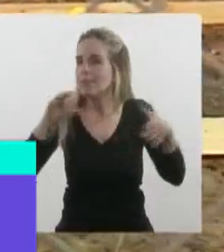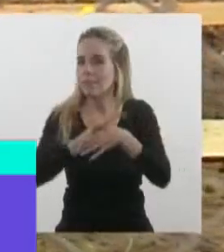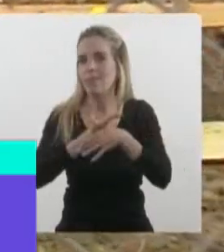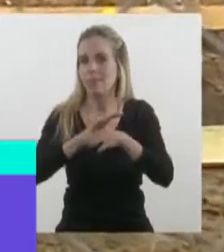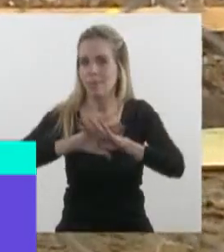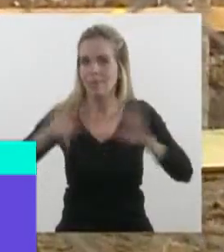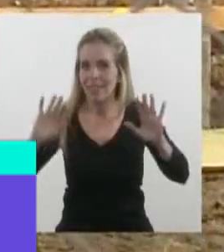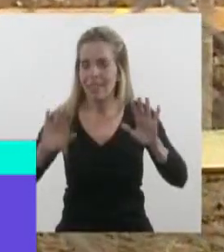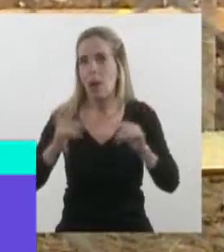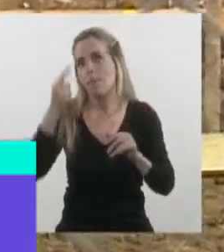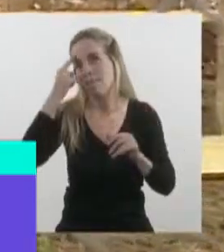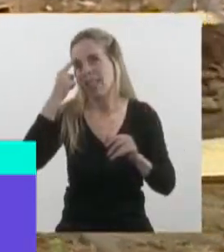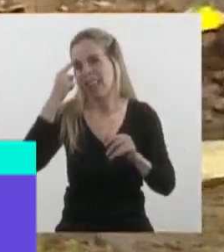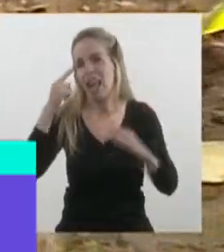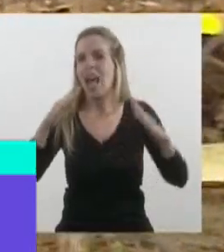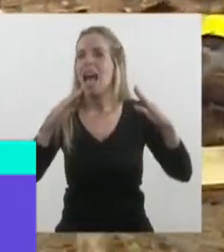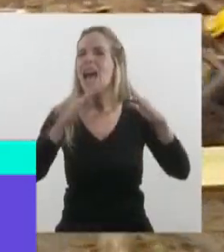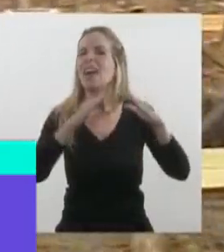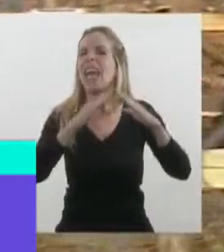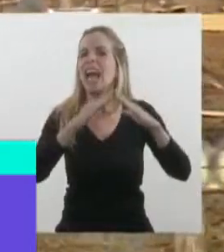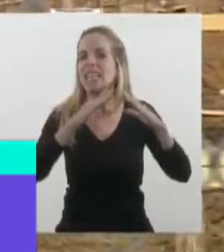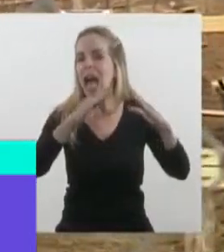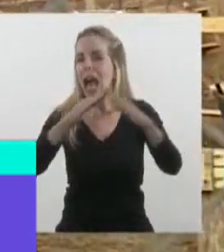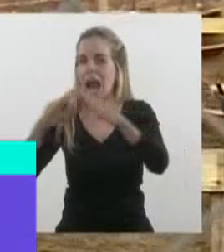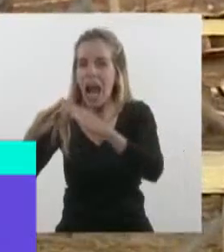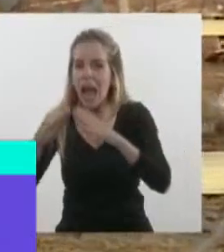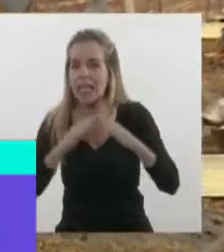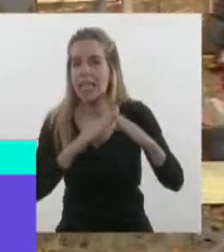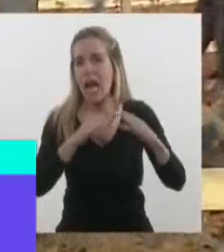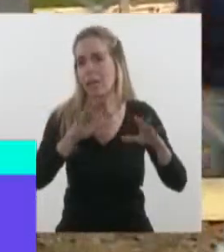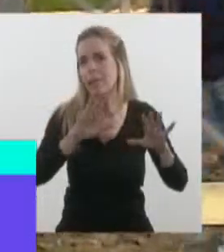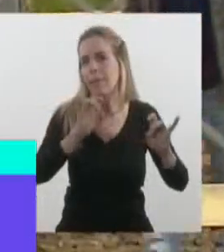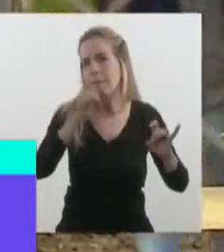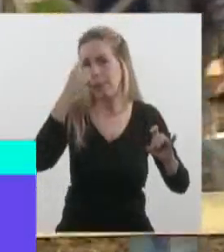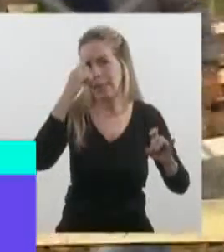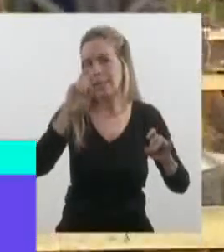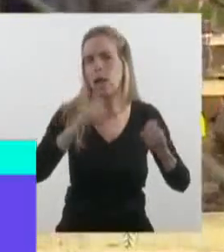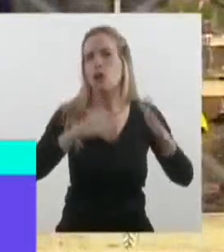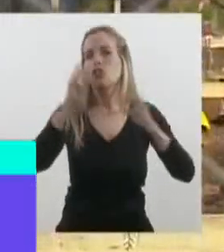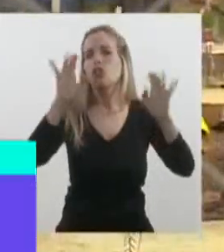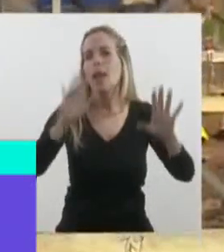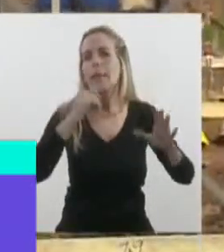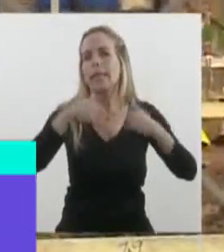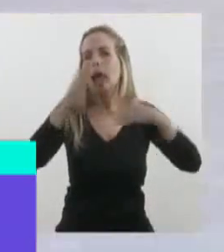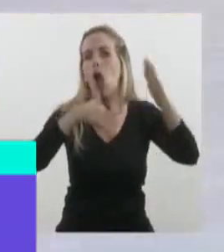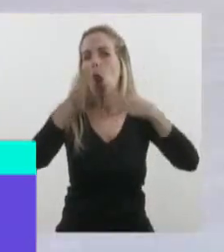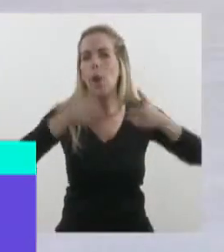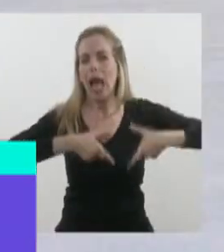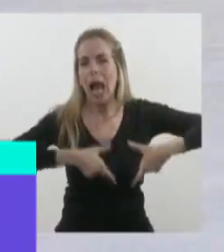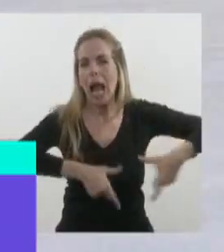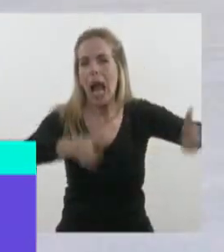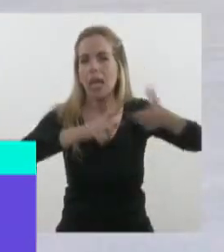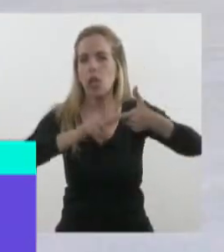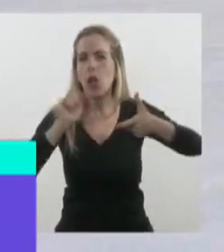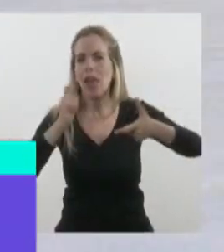quede la vivienda dentro de la vorágine de los acueductos, los puentes, las rutas, los